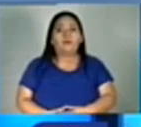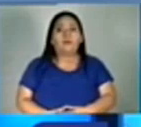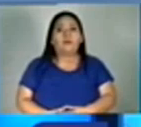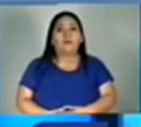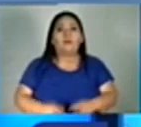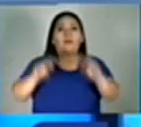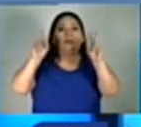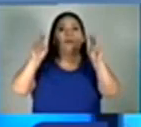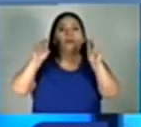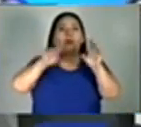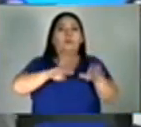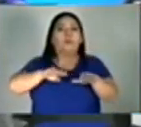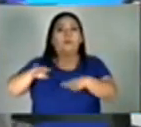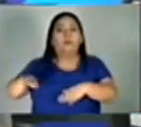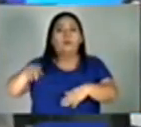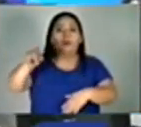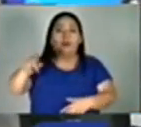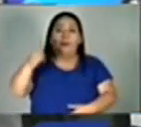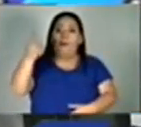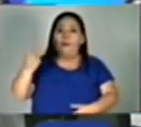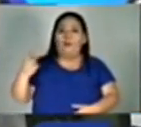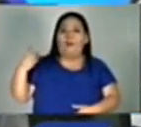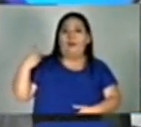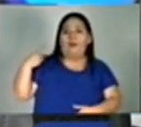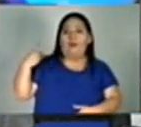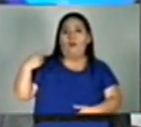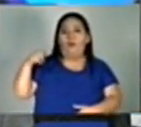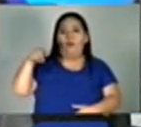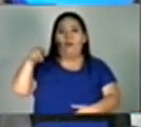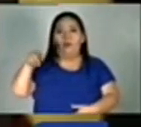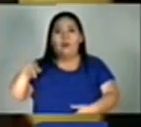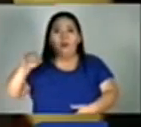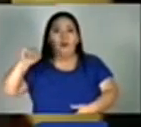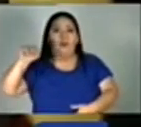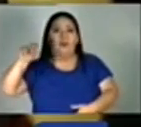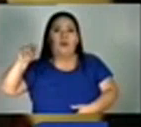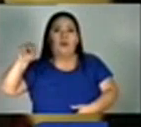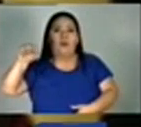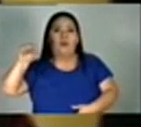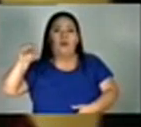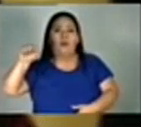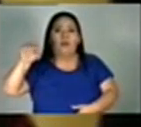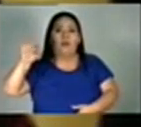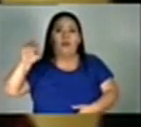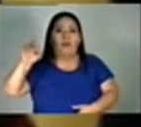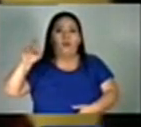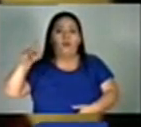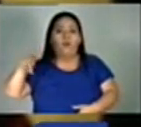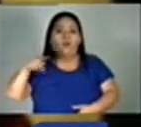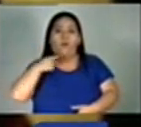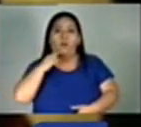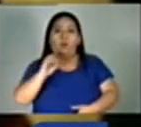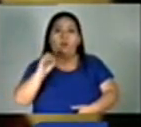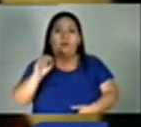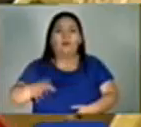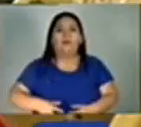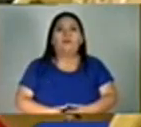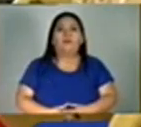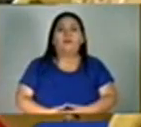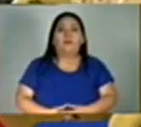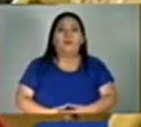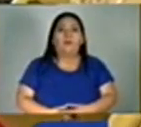Por otra parte, el director ejecutivo del Instituto Salvadoreño de Formación Profesional, Carlos Gómez, se refirió a la creación de la Dirección Nacional